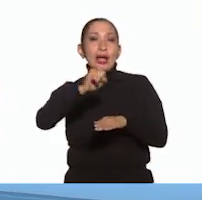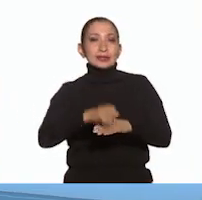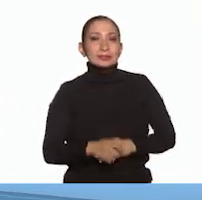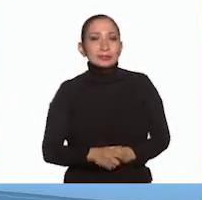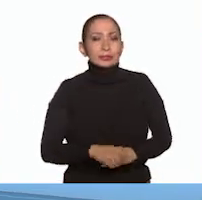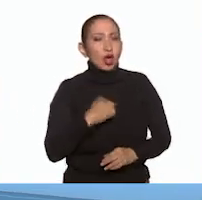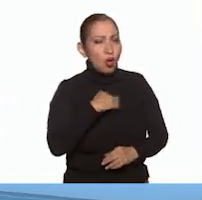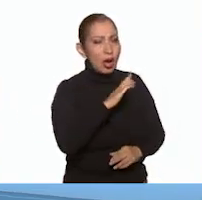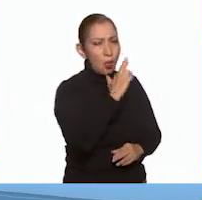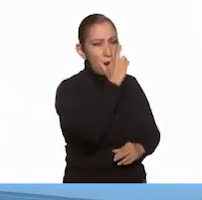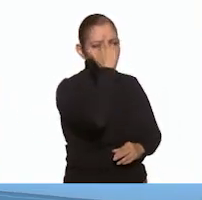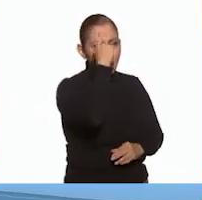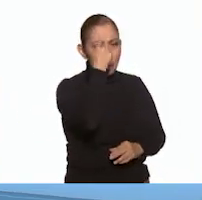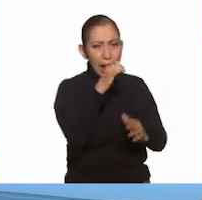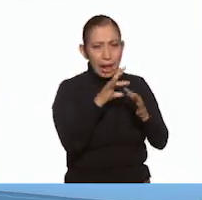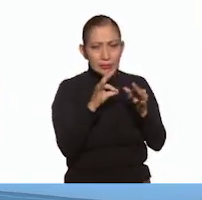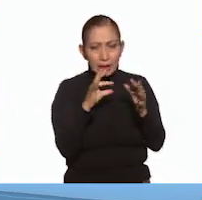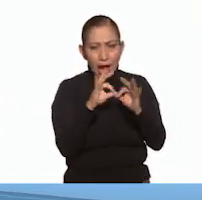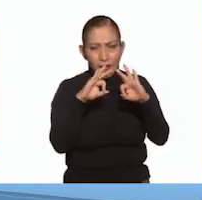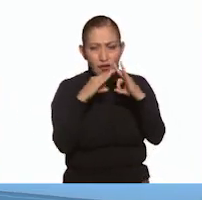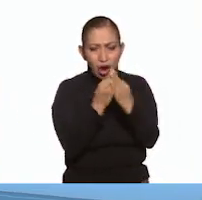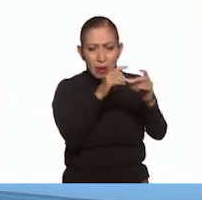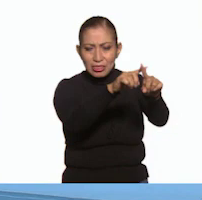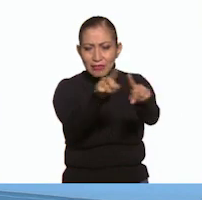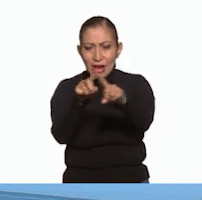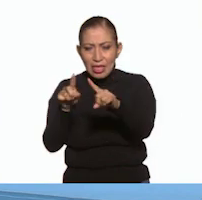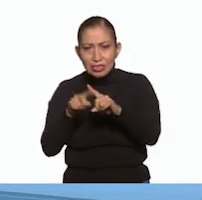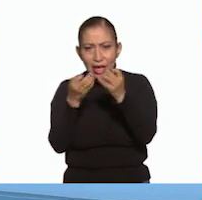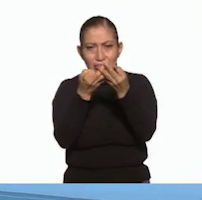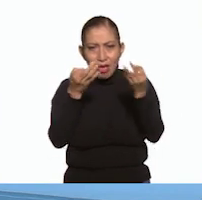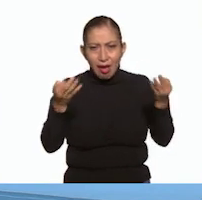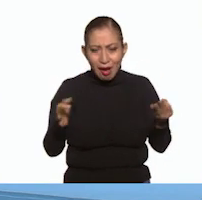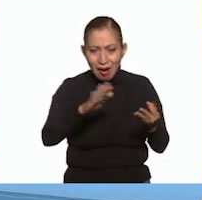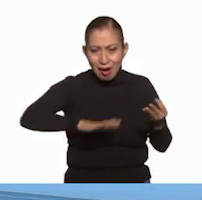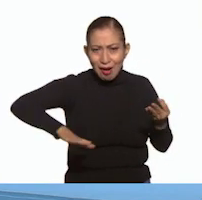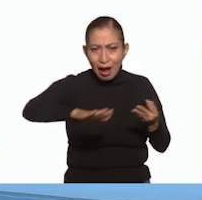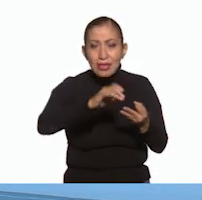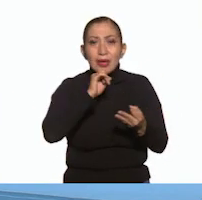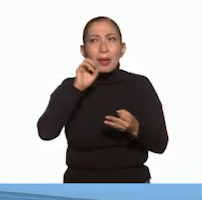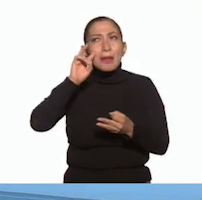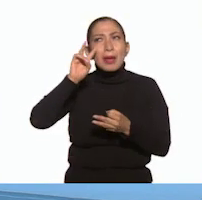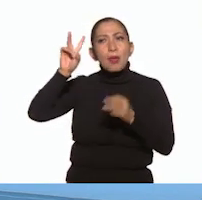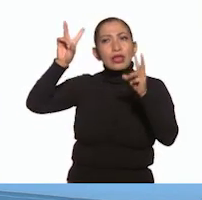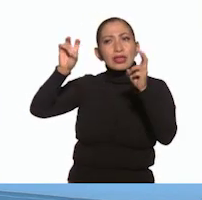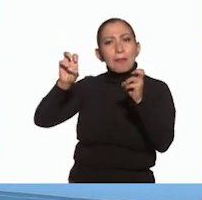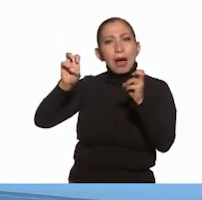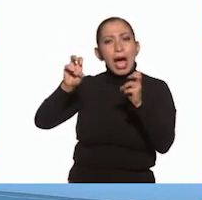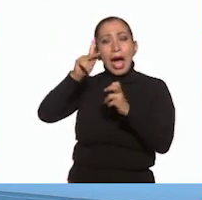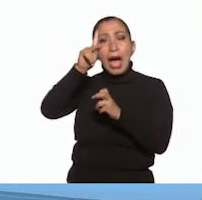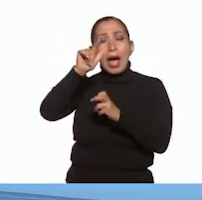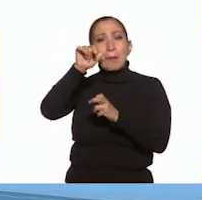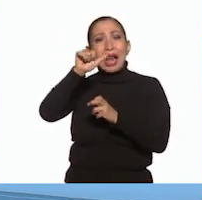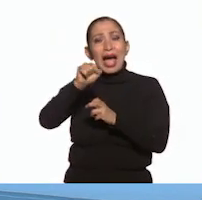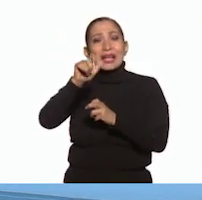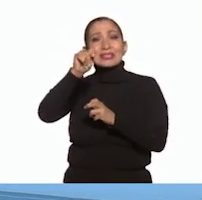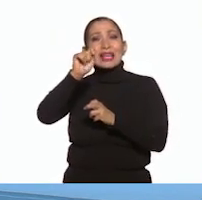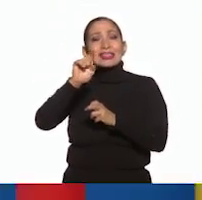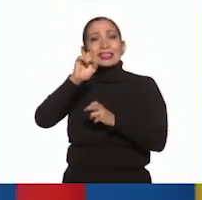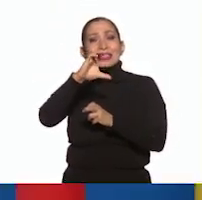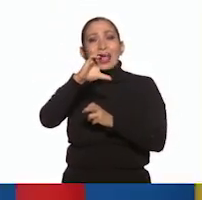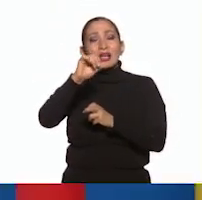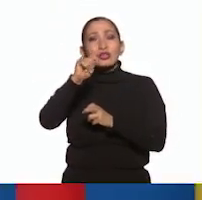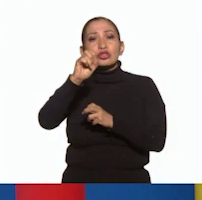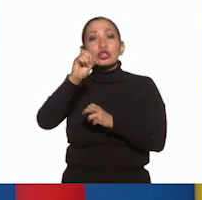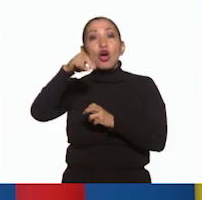también recuerdo que para explicar las formas del relieve, también vimos el tema de las placas tectónicas.